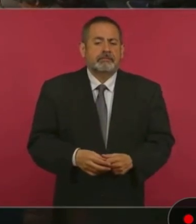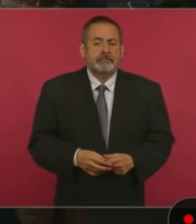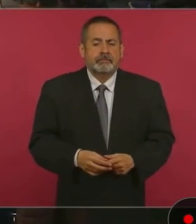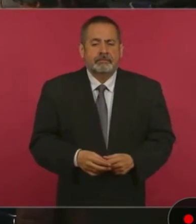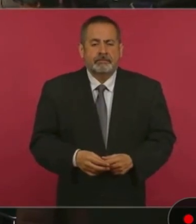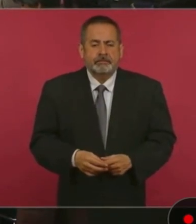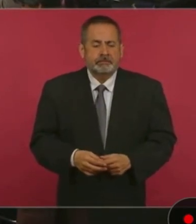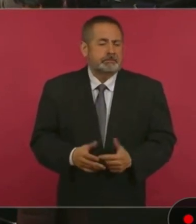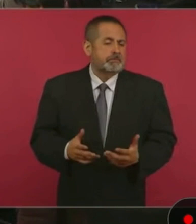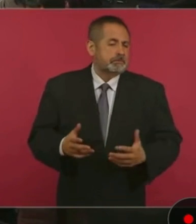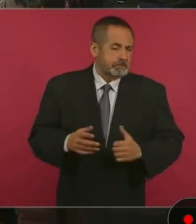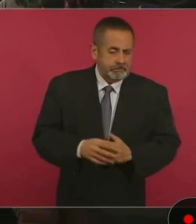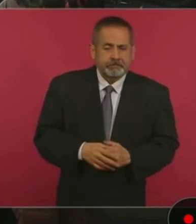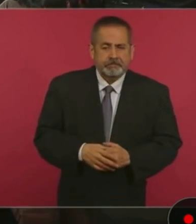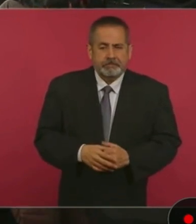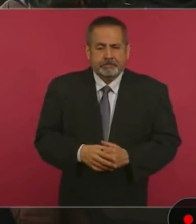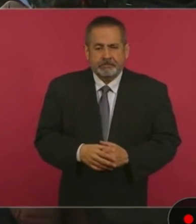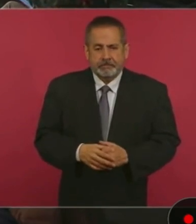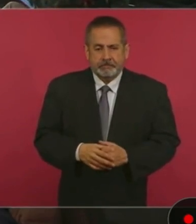a cambio de